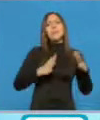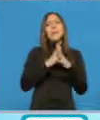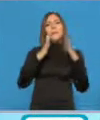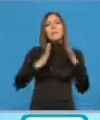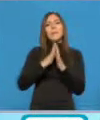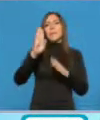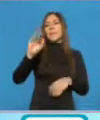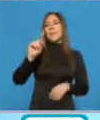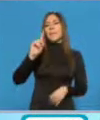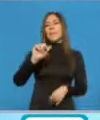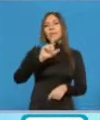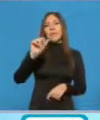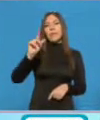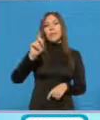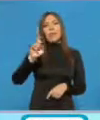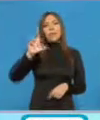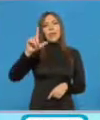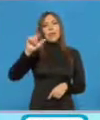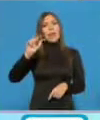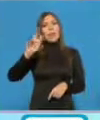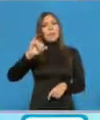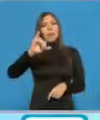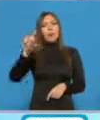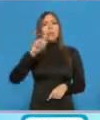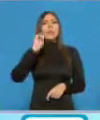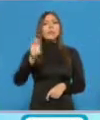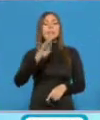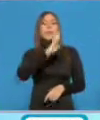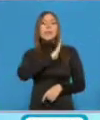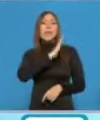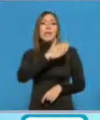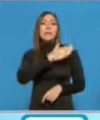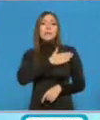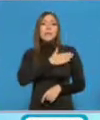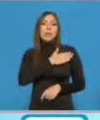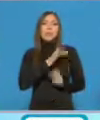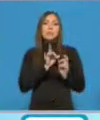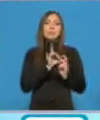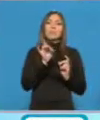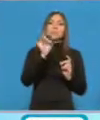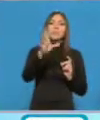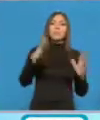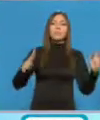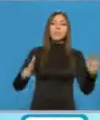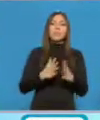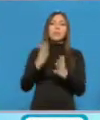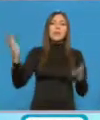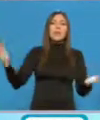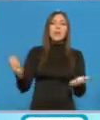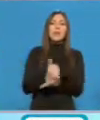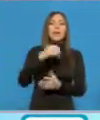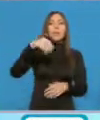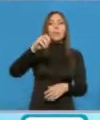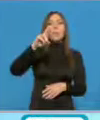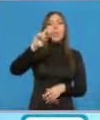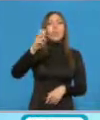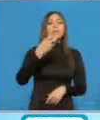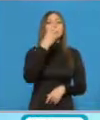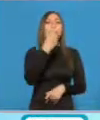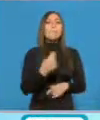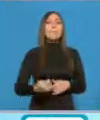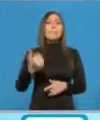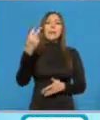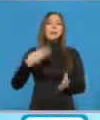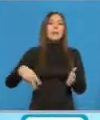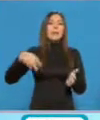primeras batallas donde los españoles le ganan a los moros. ahí se apareció. Ahí se apareció. O sea,